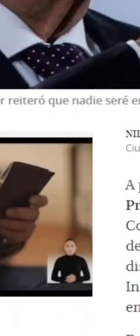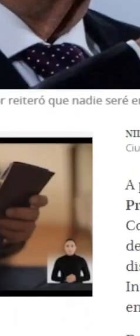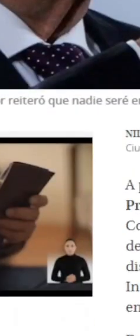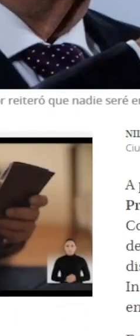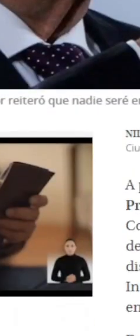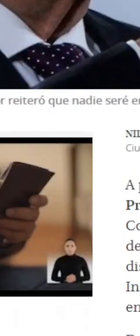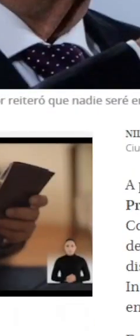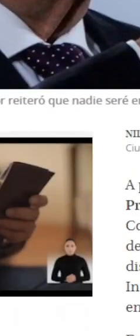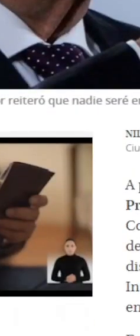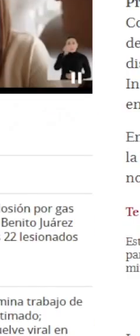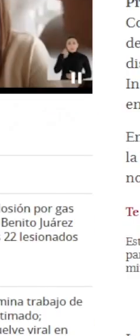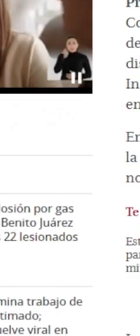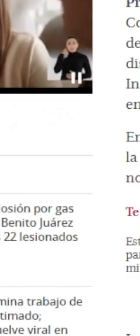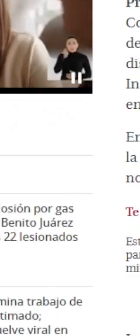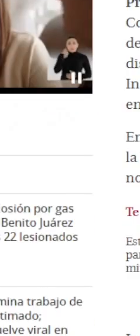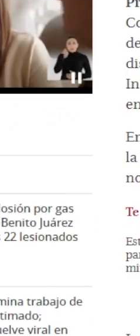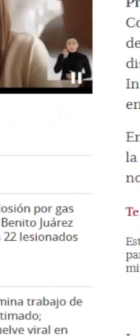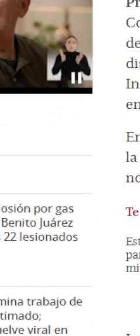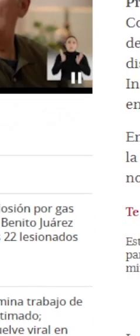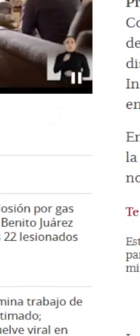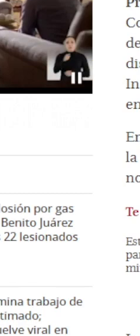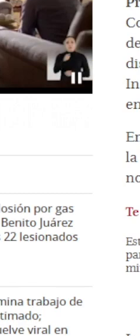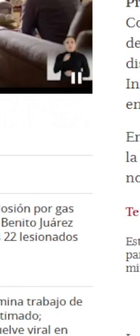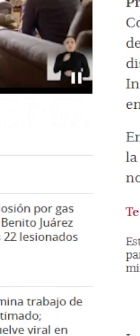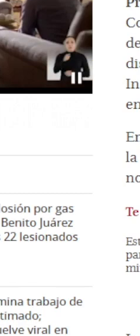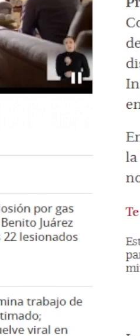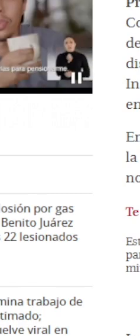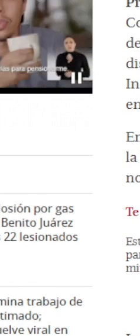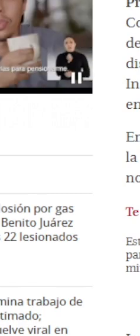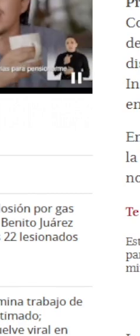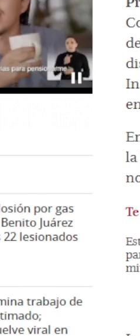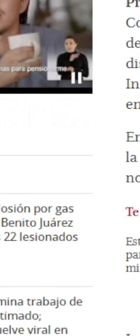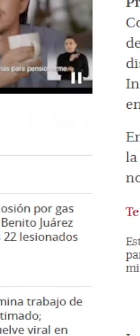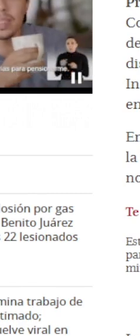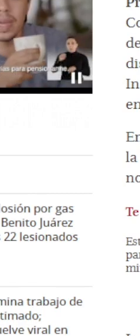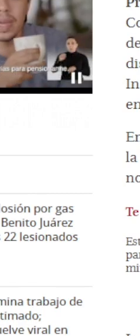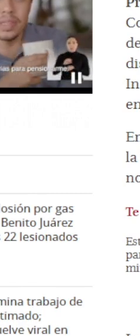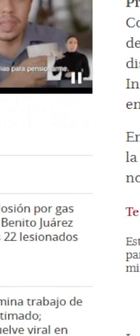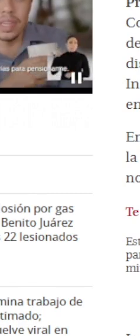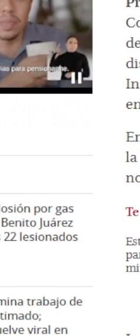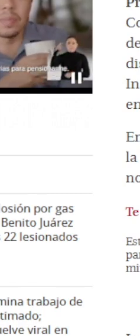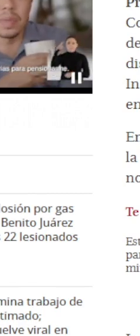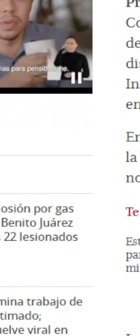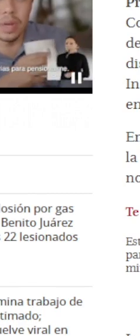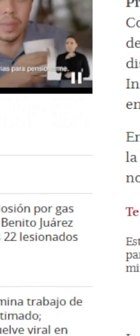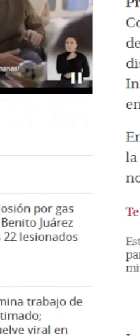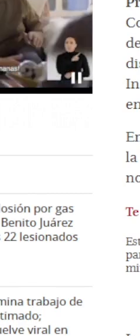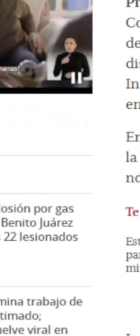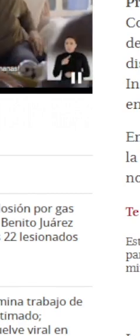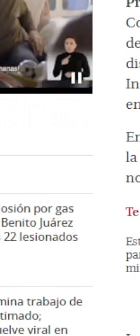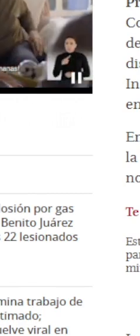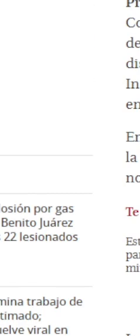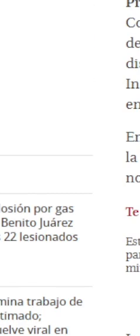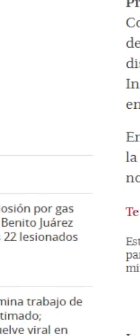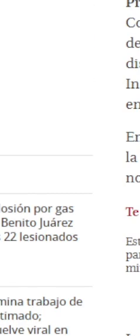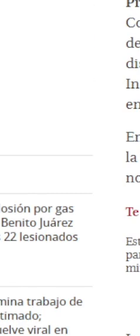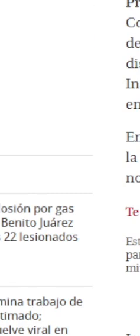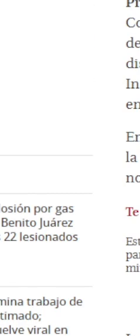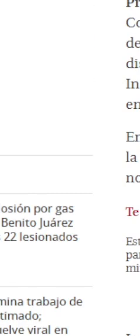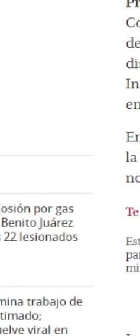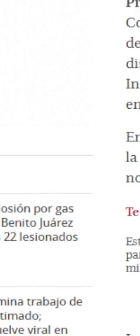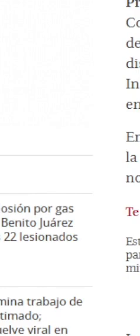de todas y todos los mexicanos, y el presidente pues decidió ponerles un alto y modificar la ley